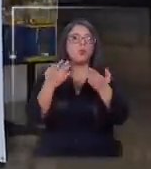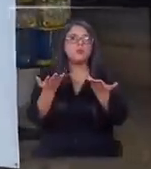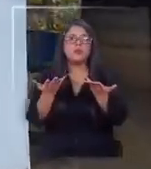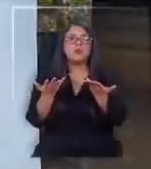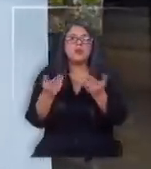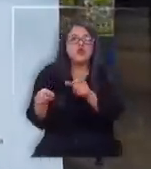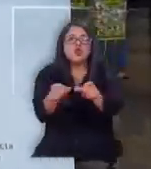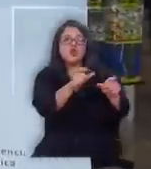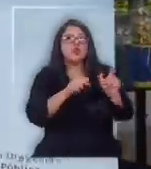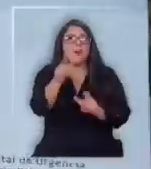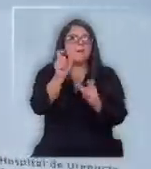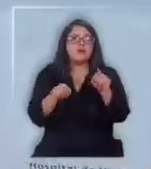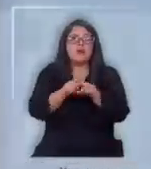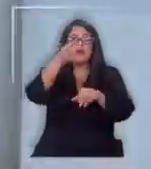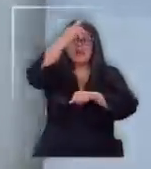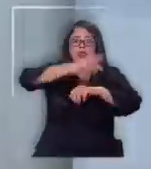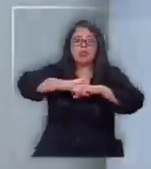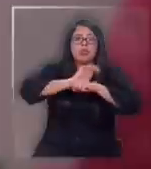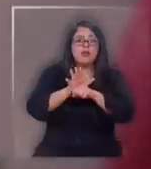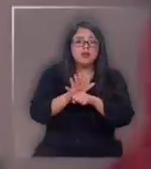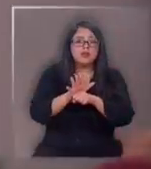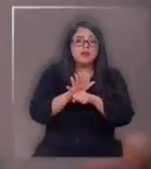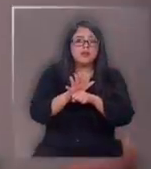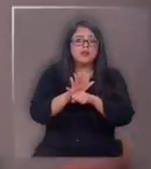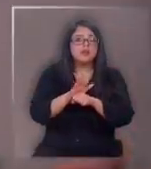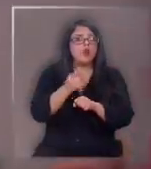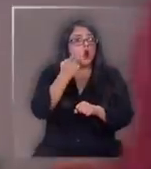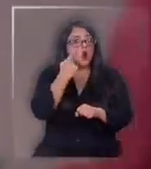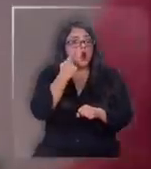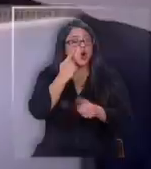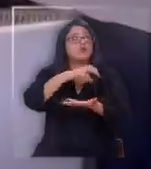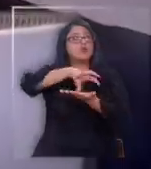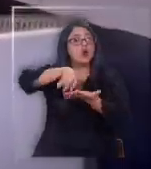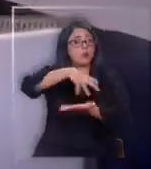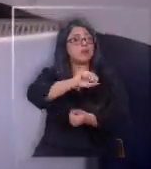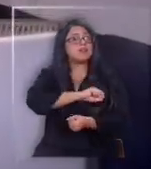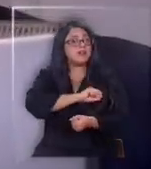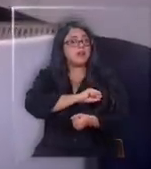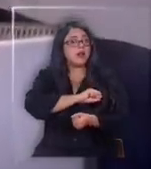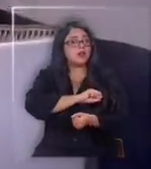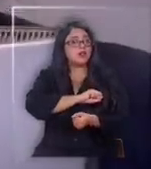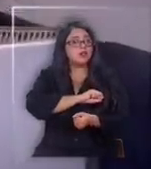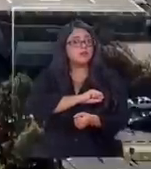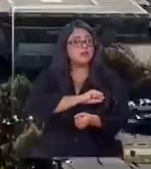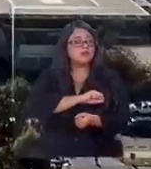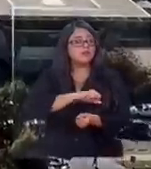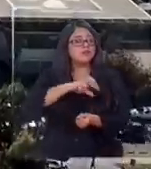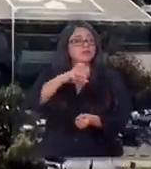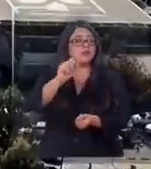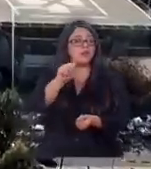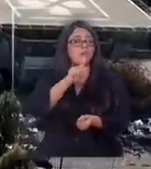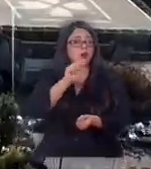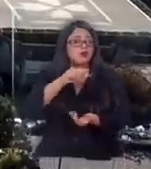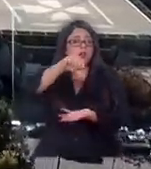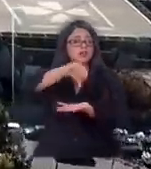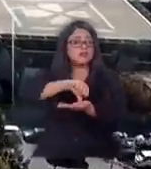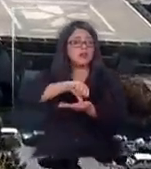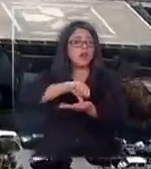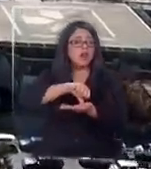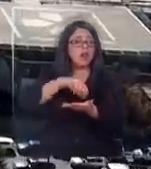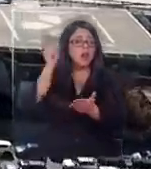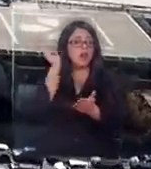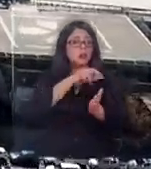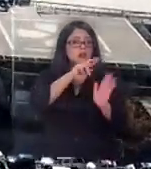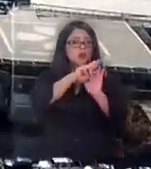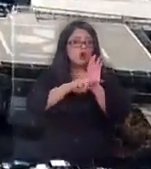flujo incesante de contagios. Les recordamos que estamos en la comuna de Santiago, en plena posta central. En el último reporte de